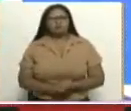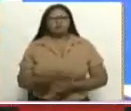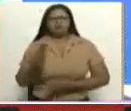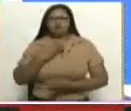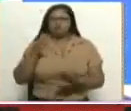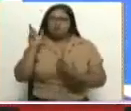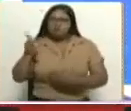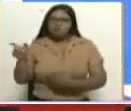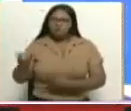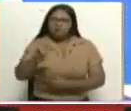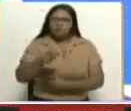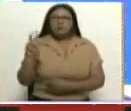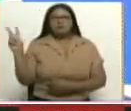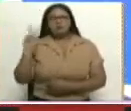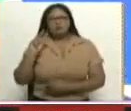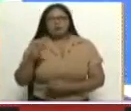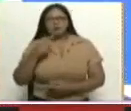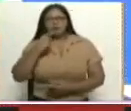Declaró